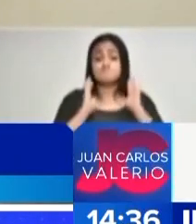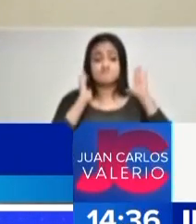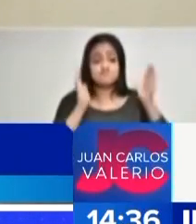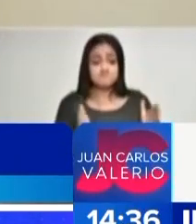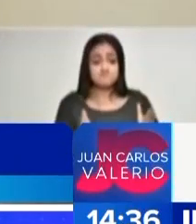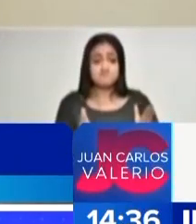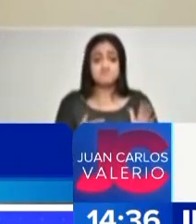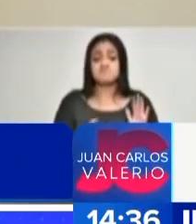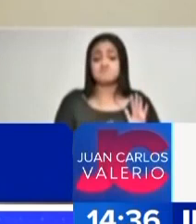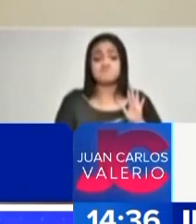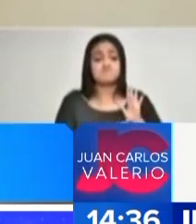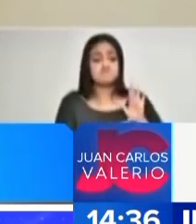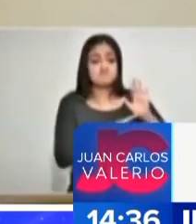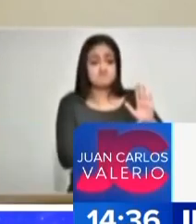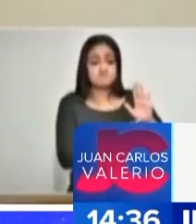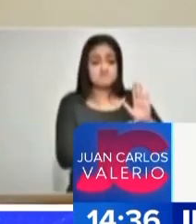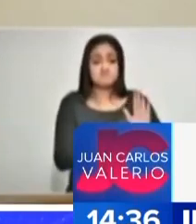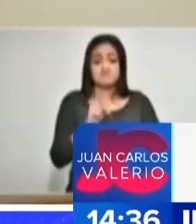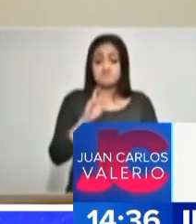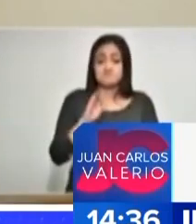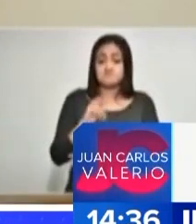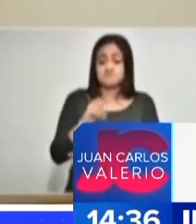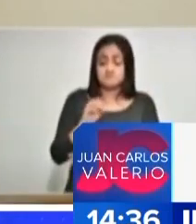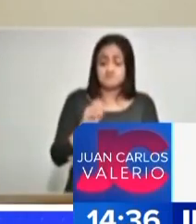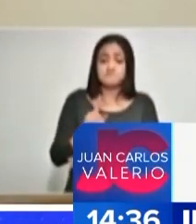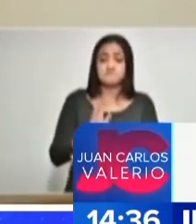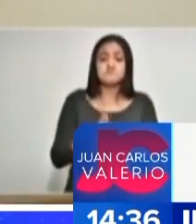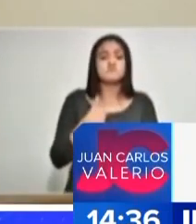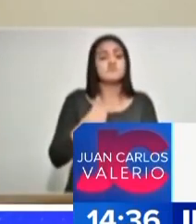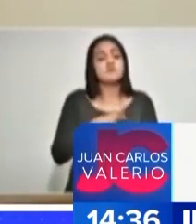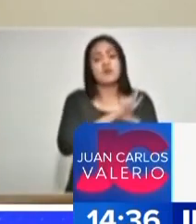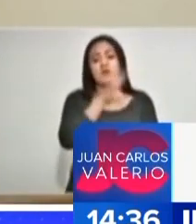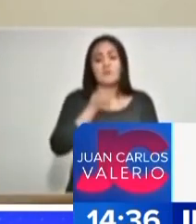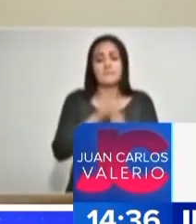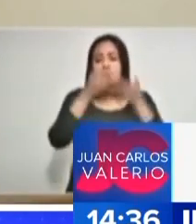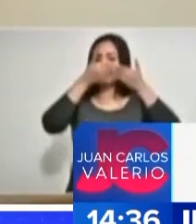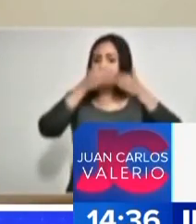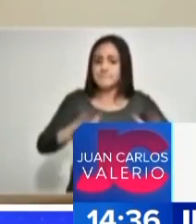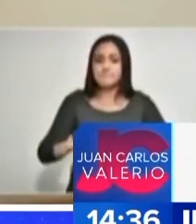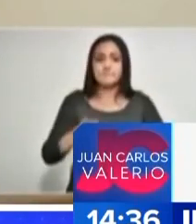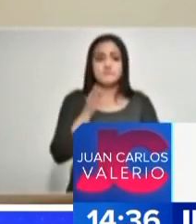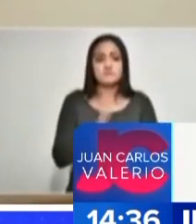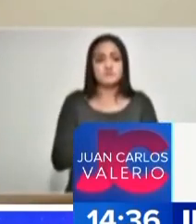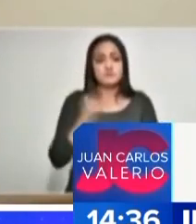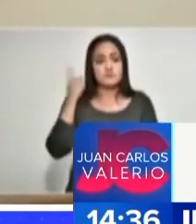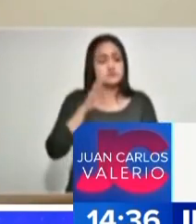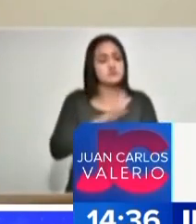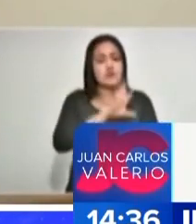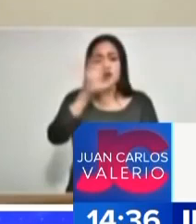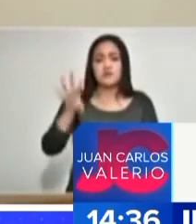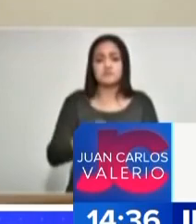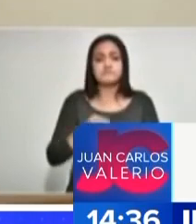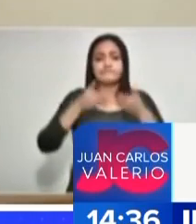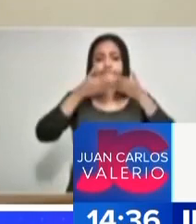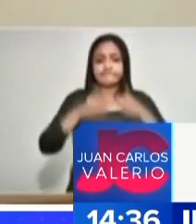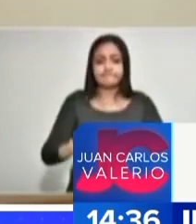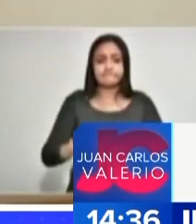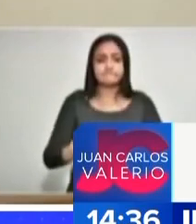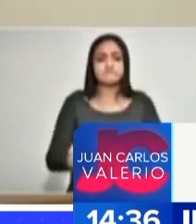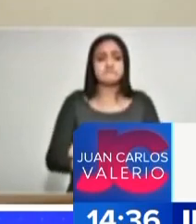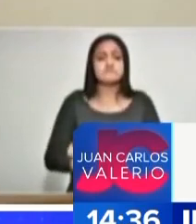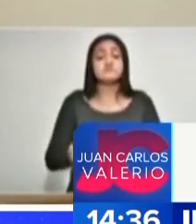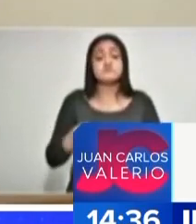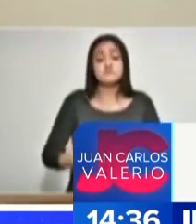el decreto, la apertura total. Puebla va a la apertura total.